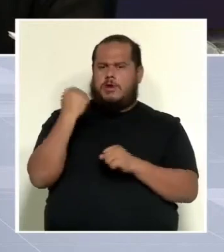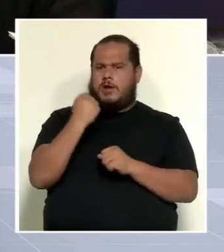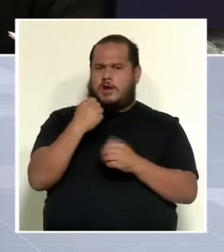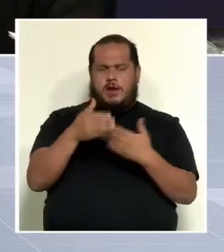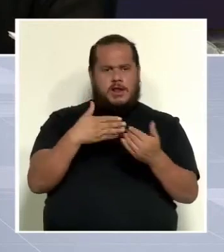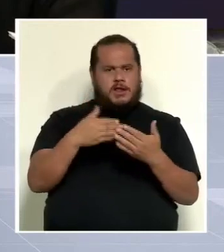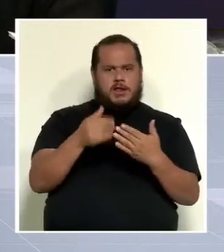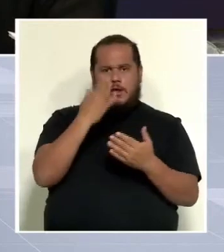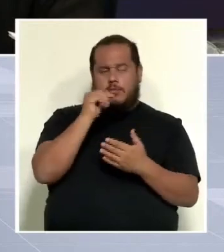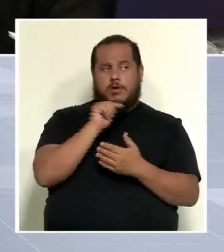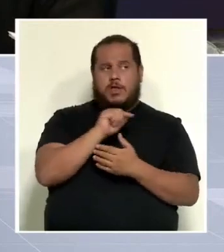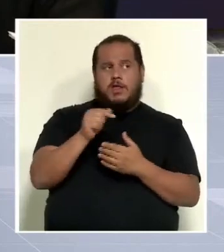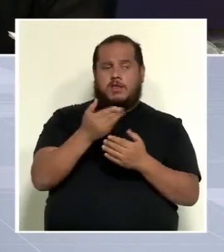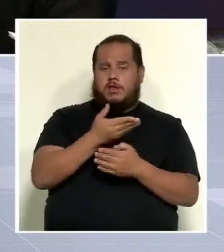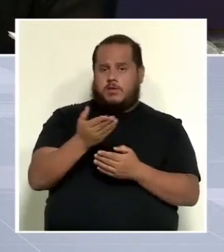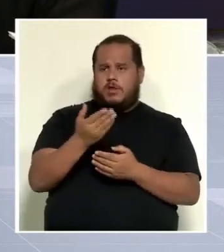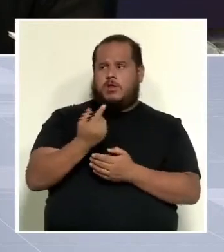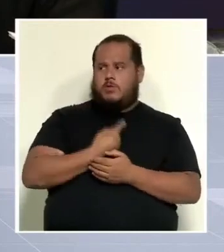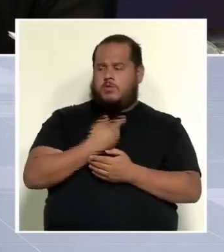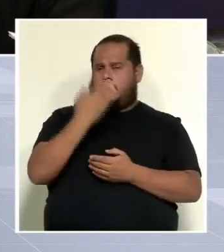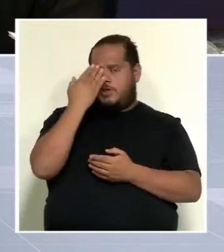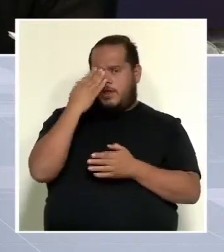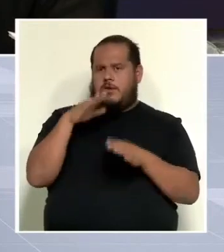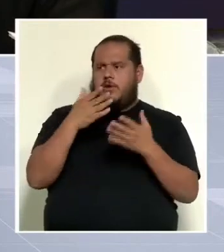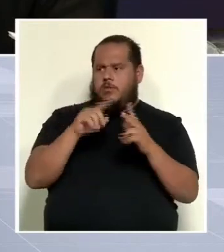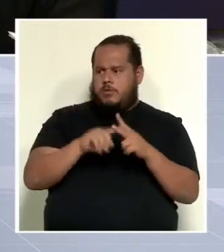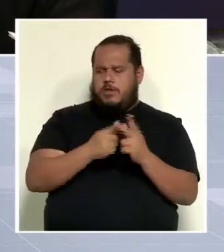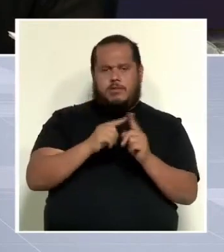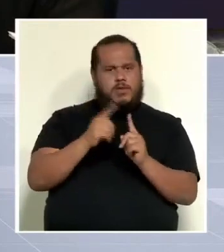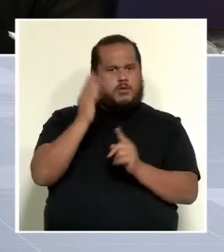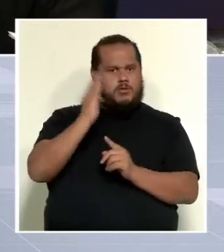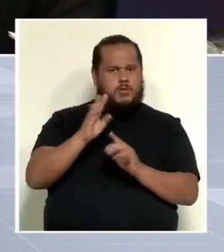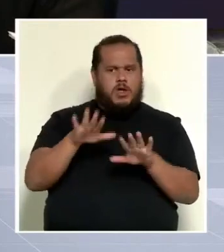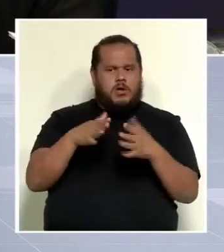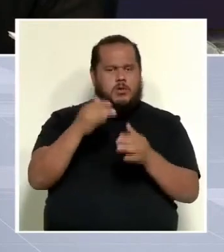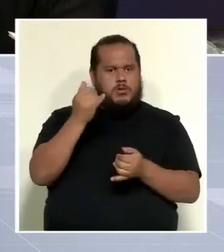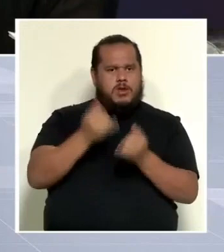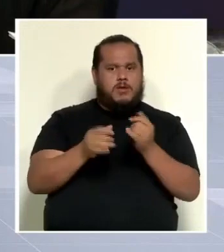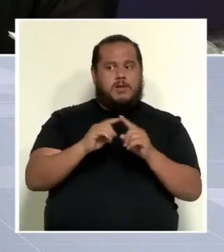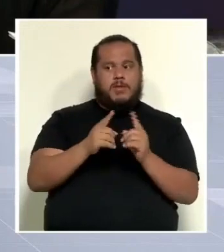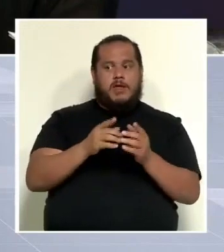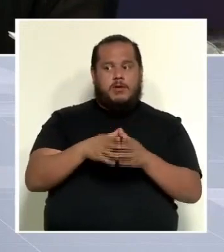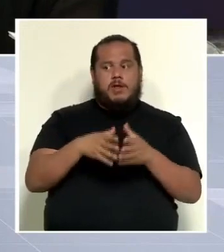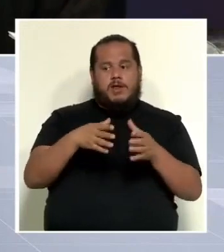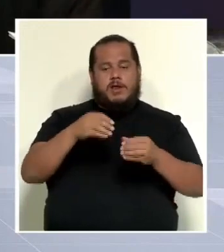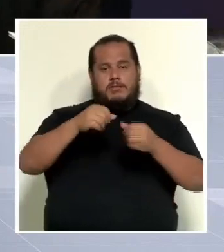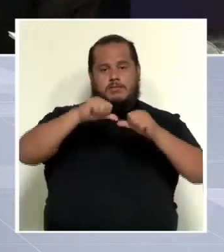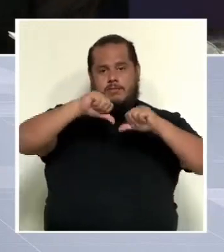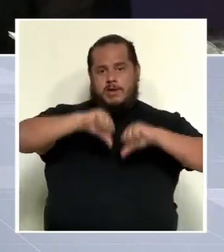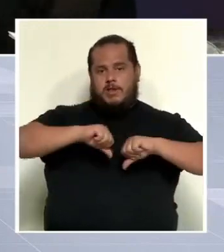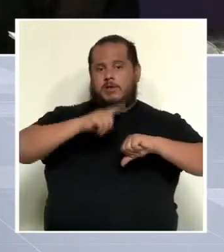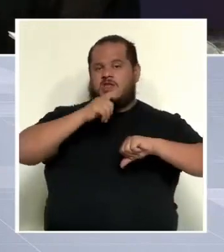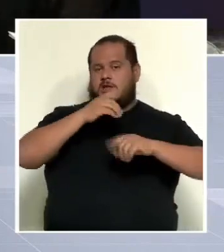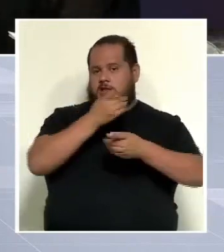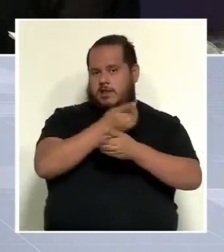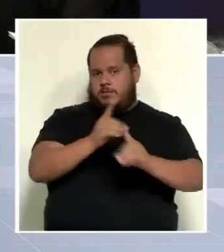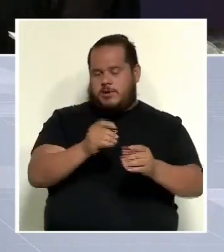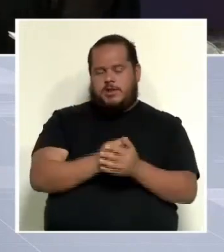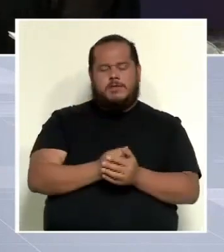sea, porque estas cosas uno sabe cómo empiezan, pero nunca cómo terminan. Pero el gran perdedor va a ser la democracia. Ahora,